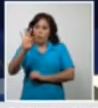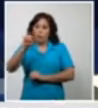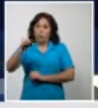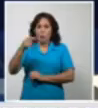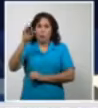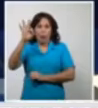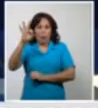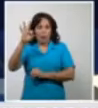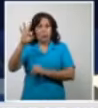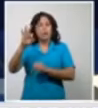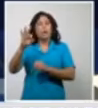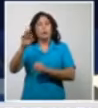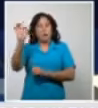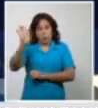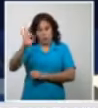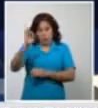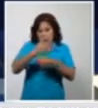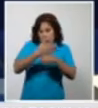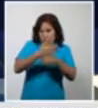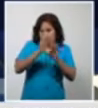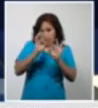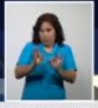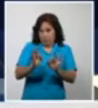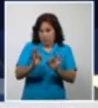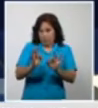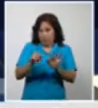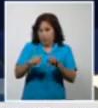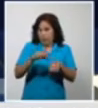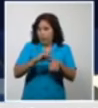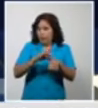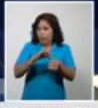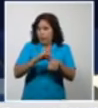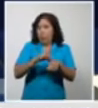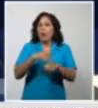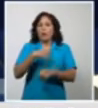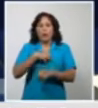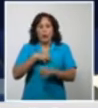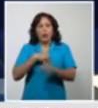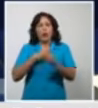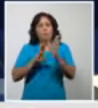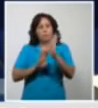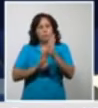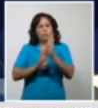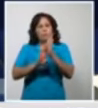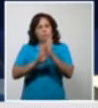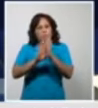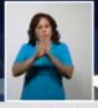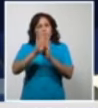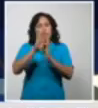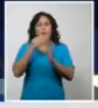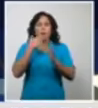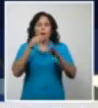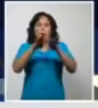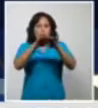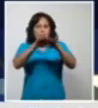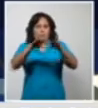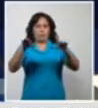98,8% de los casos activos presentan una evolución clínica estable. Estamos hablando